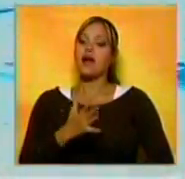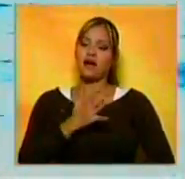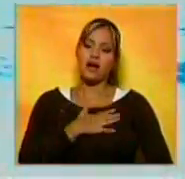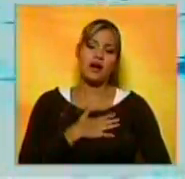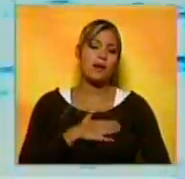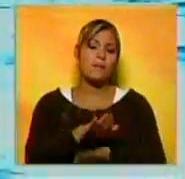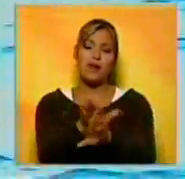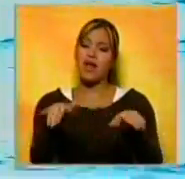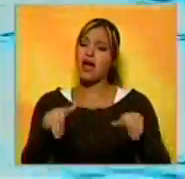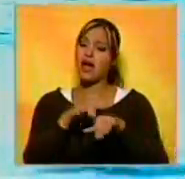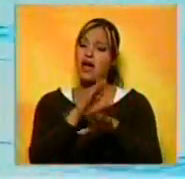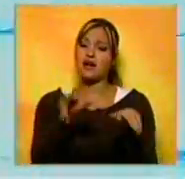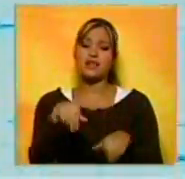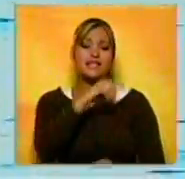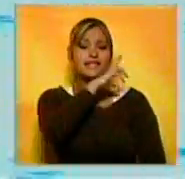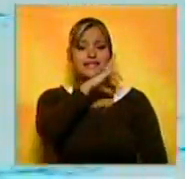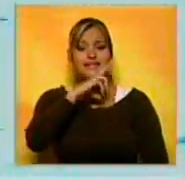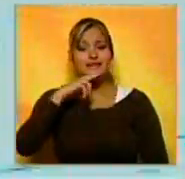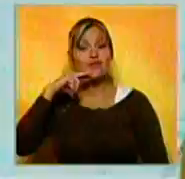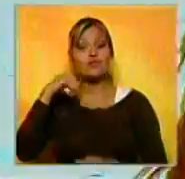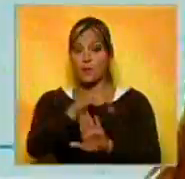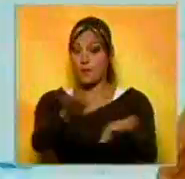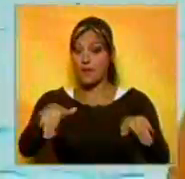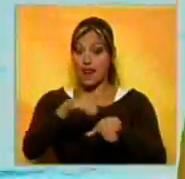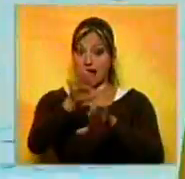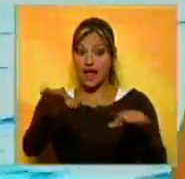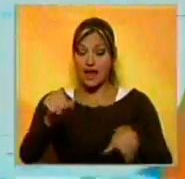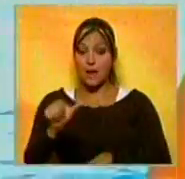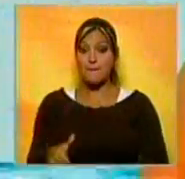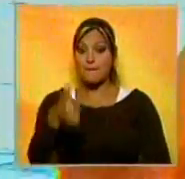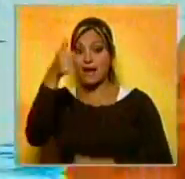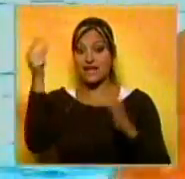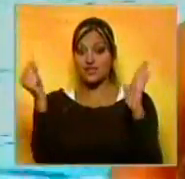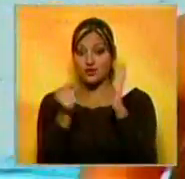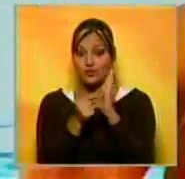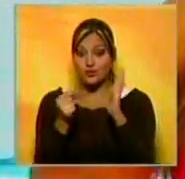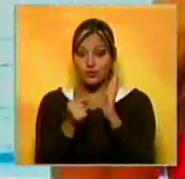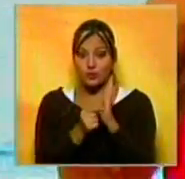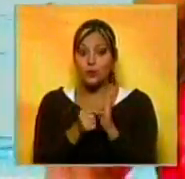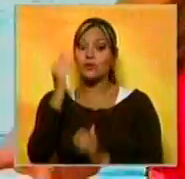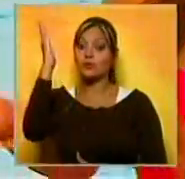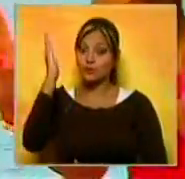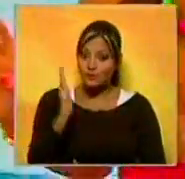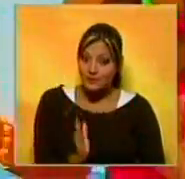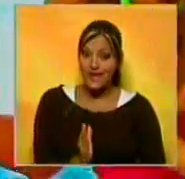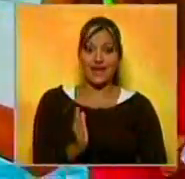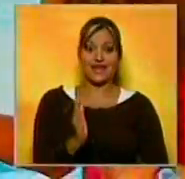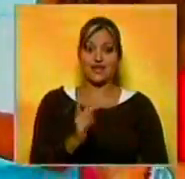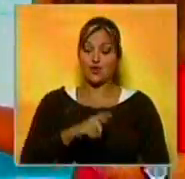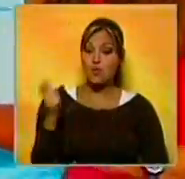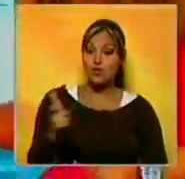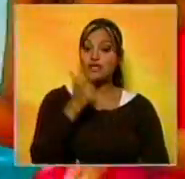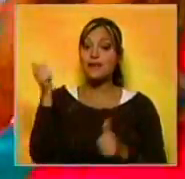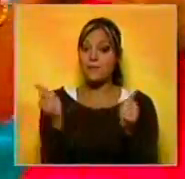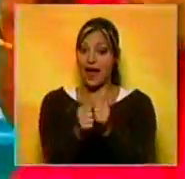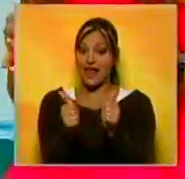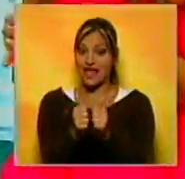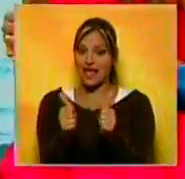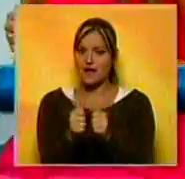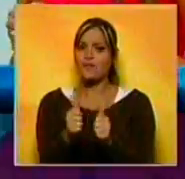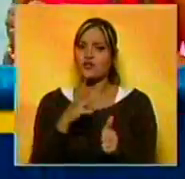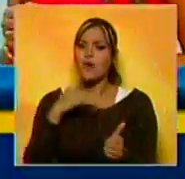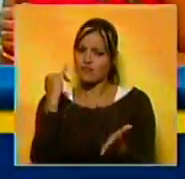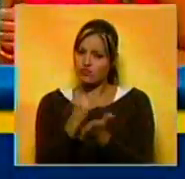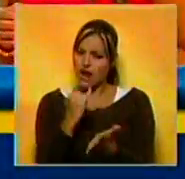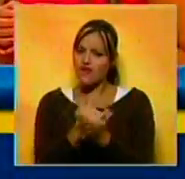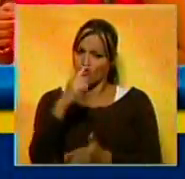¡Ay, la playa! ¡Qué rico venir a la playa! Y sobre todo cuando venimos en son de buscar pareja. Yo quiero comprobar